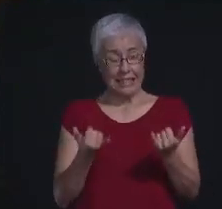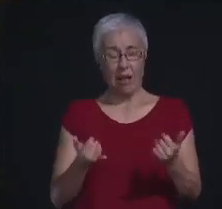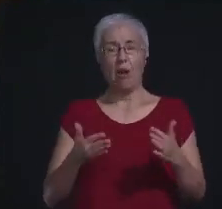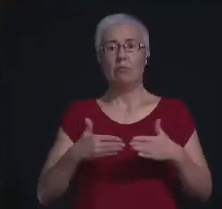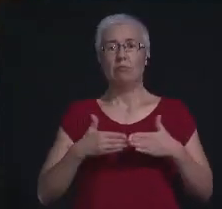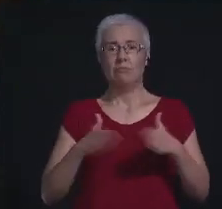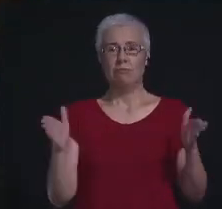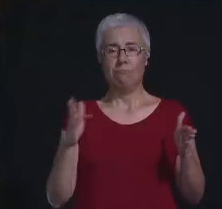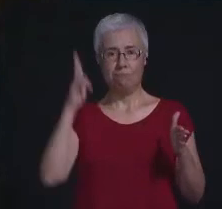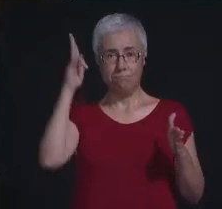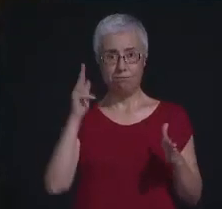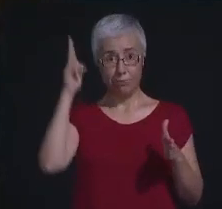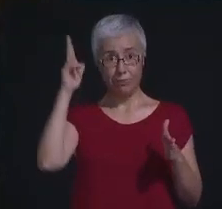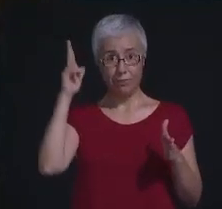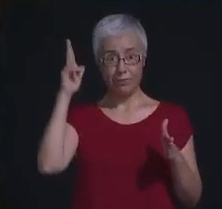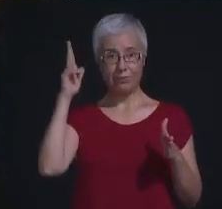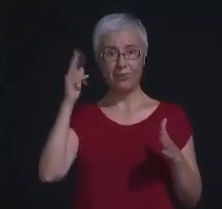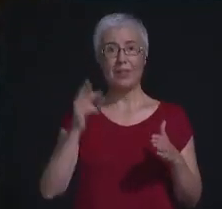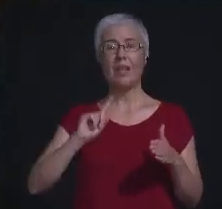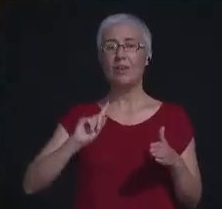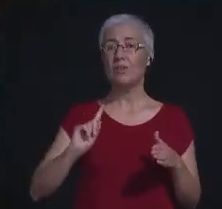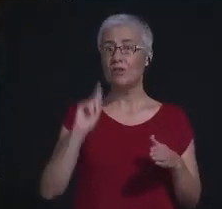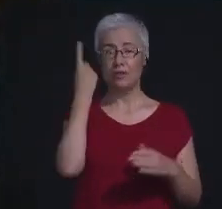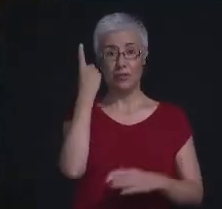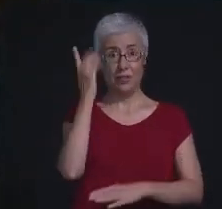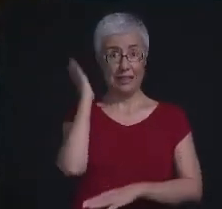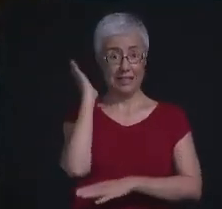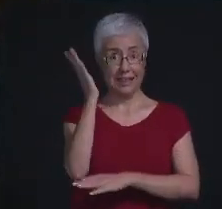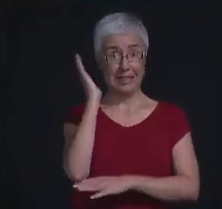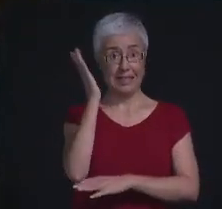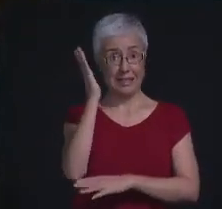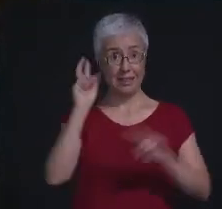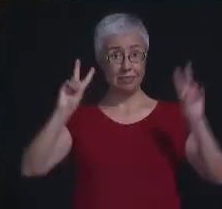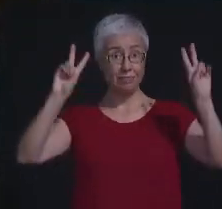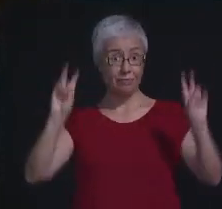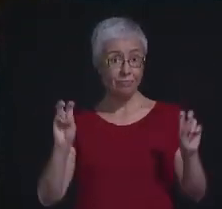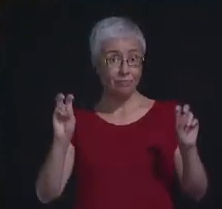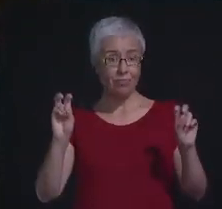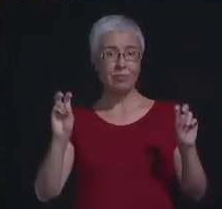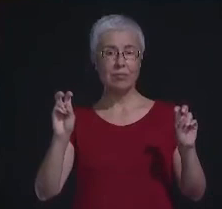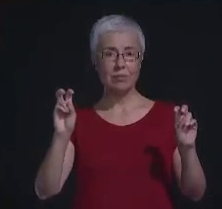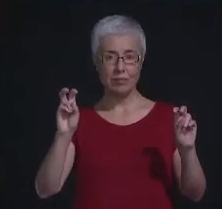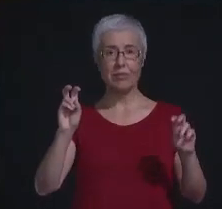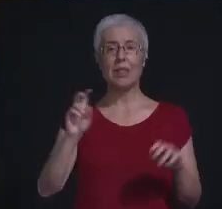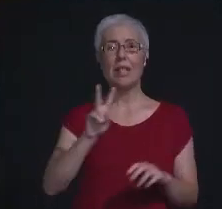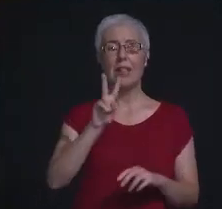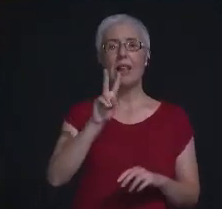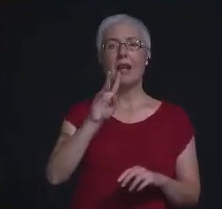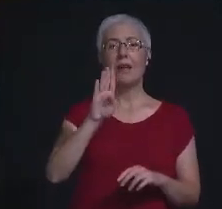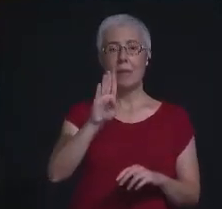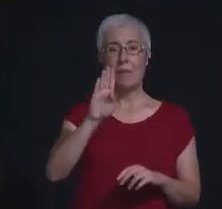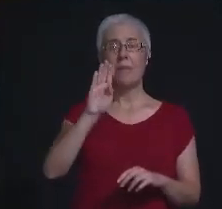empezamos, estamos listos, empezamos con el día, empezaremos con una entrevista a David Vegara,